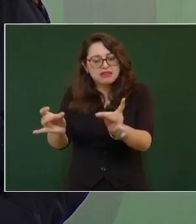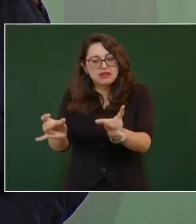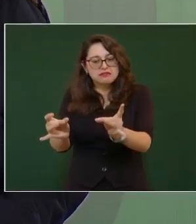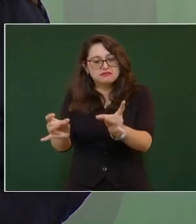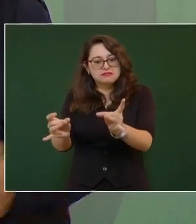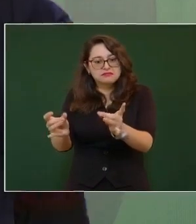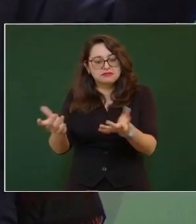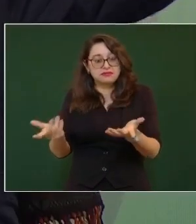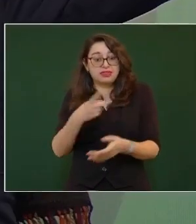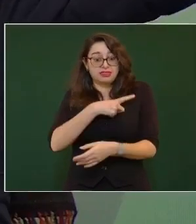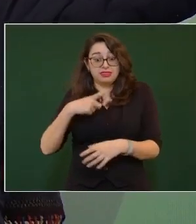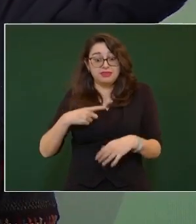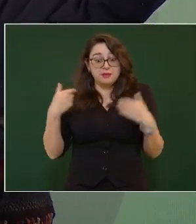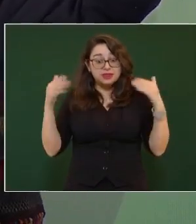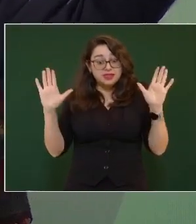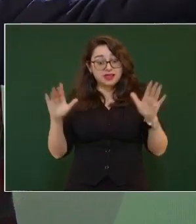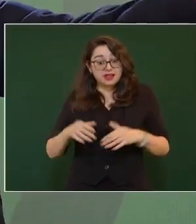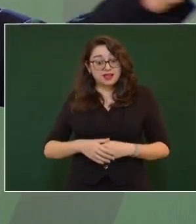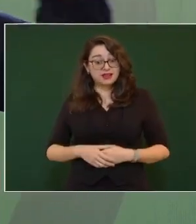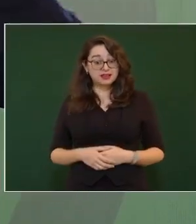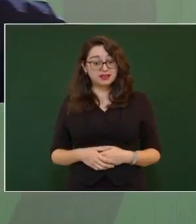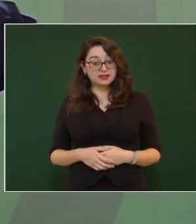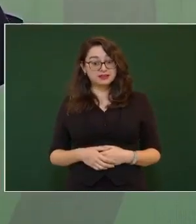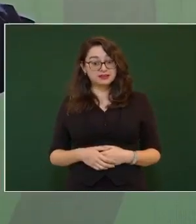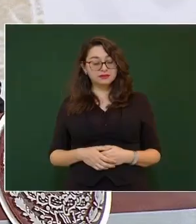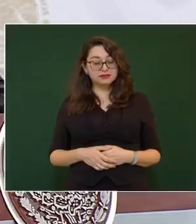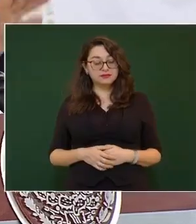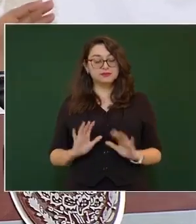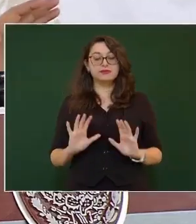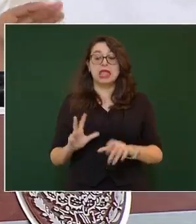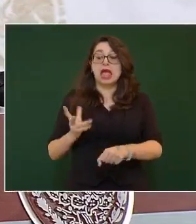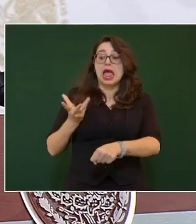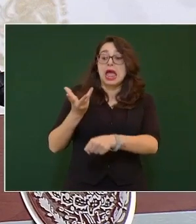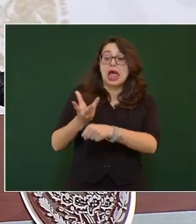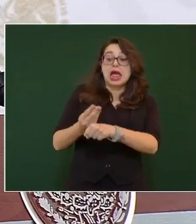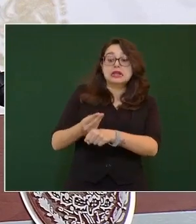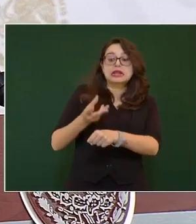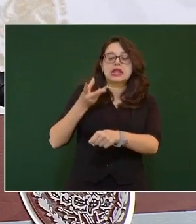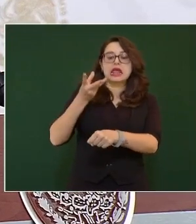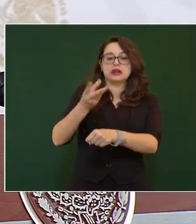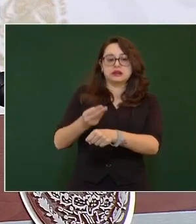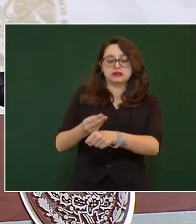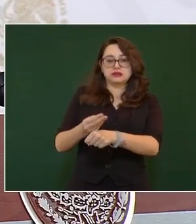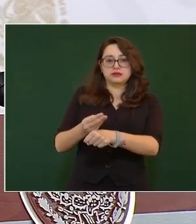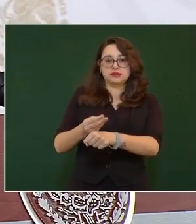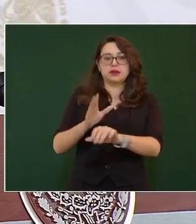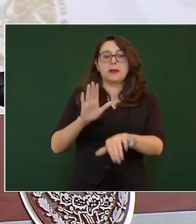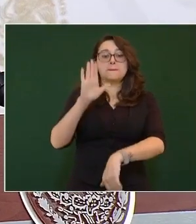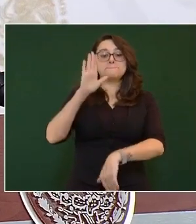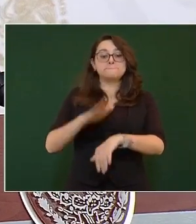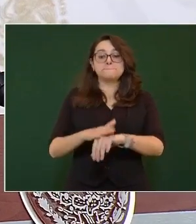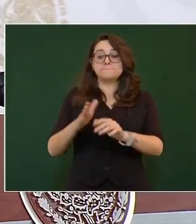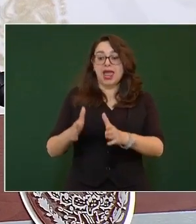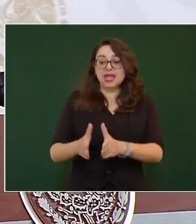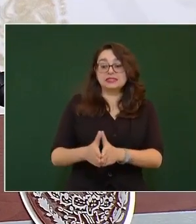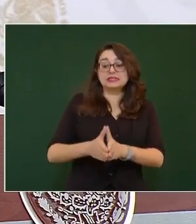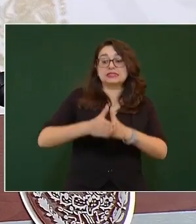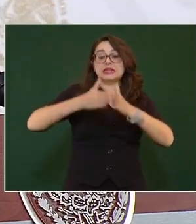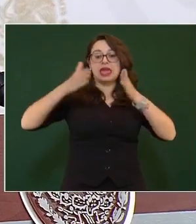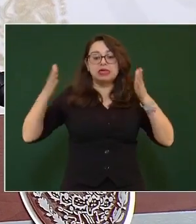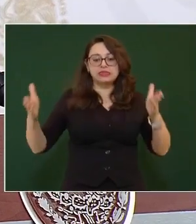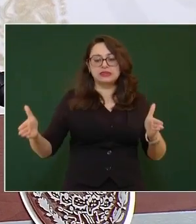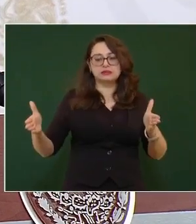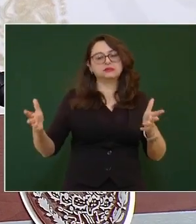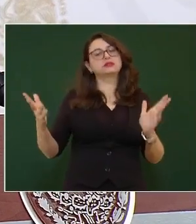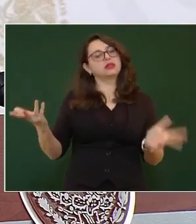mantenimiento. Ya ampliarla ya es muy difícil, está saturada, por eso